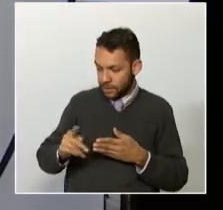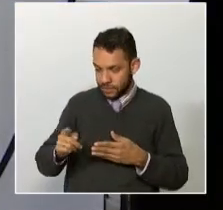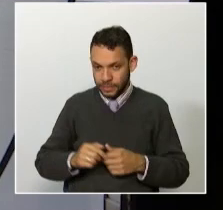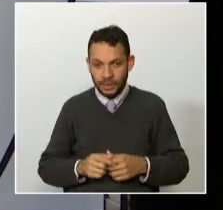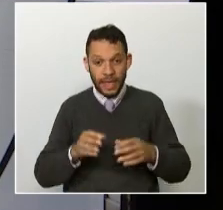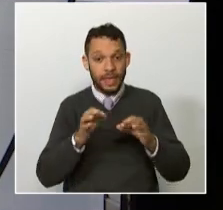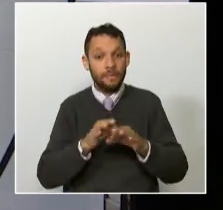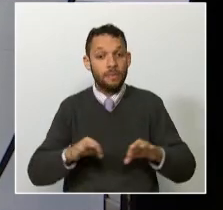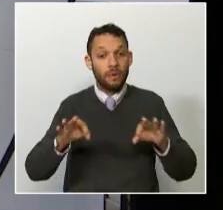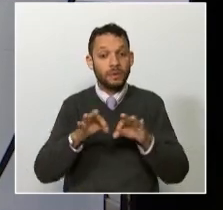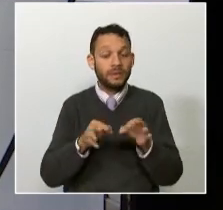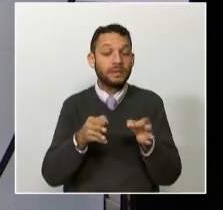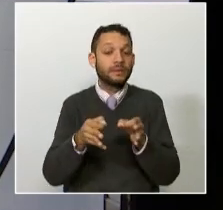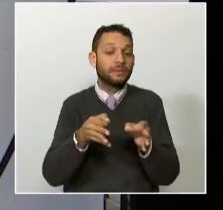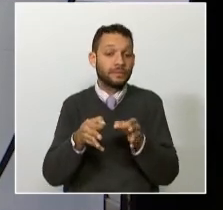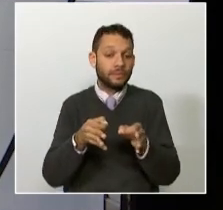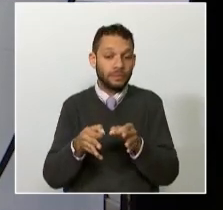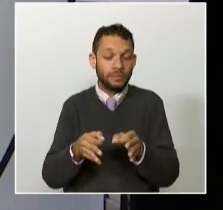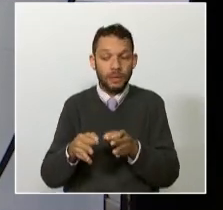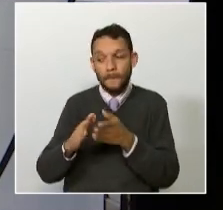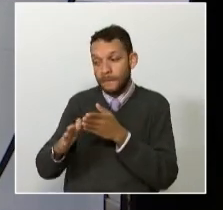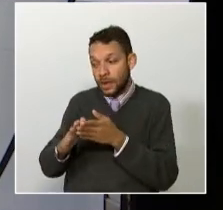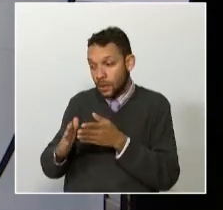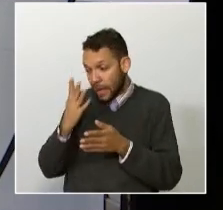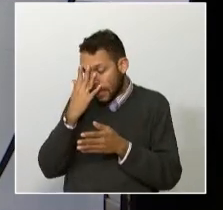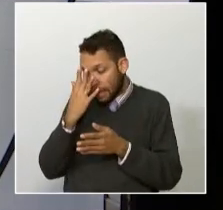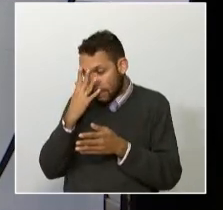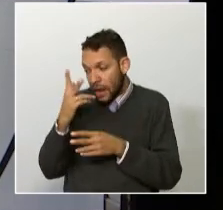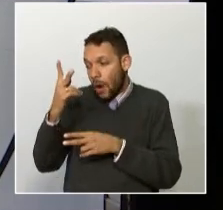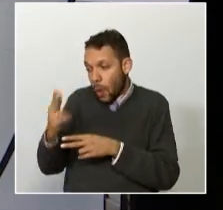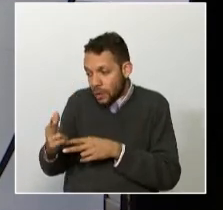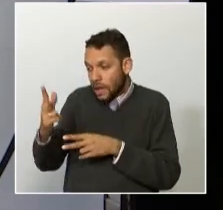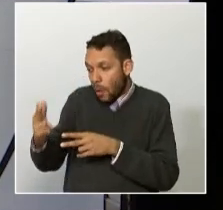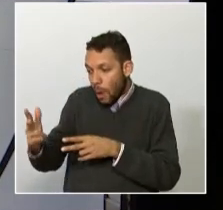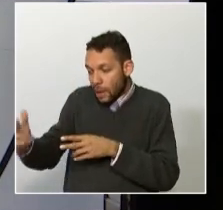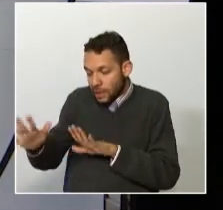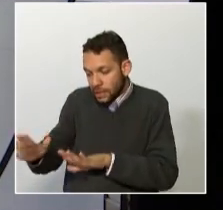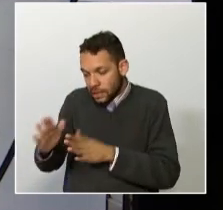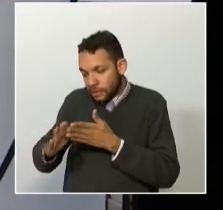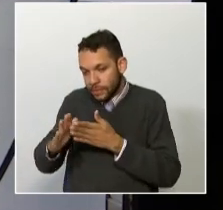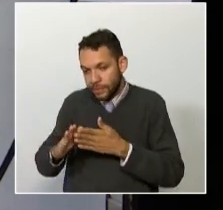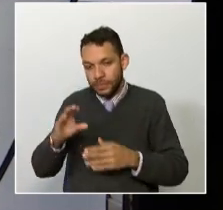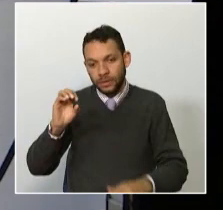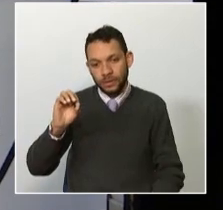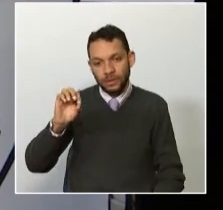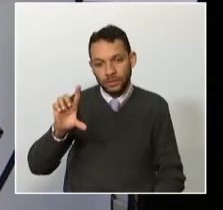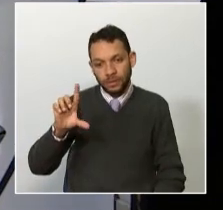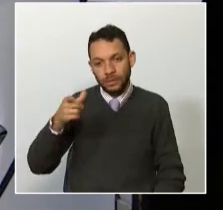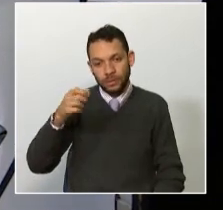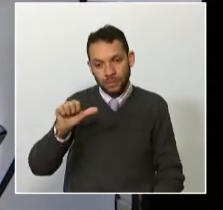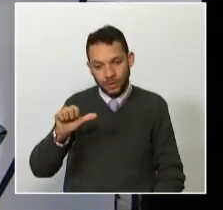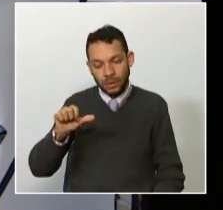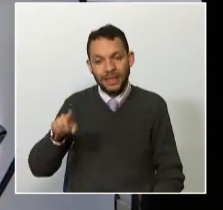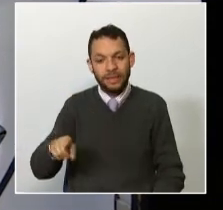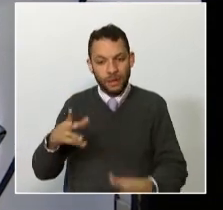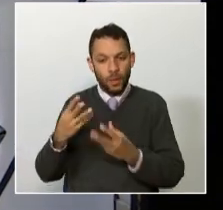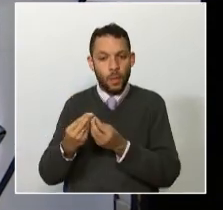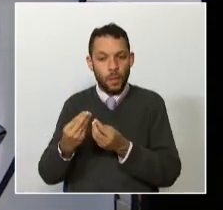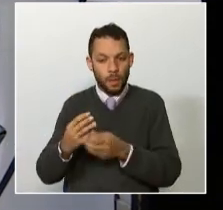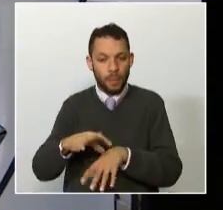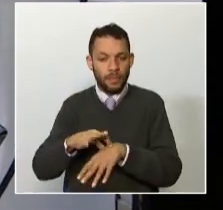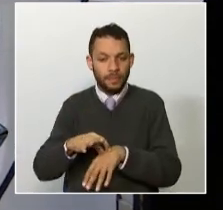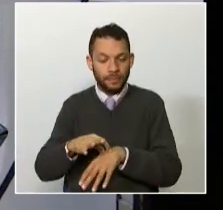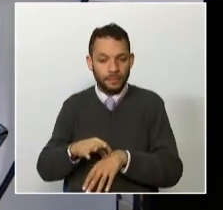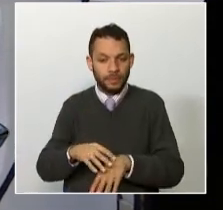Es importante, doctora, qué pena que interrumpa, la doctora Olga Cecilia Trujillo, que también trabaja en nuestro equipo, tiene